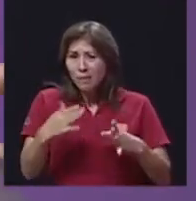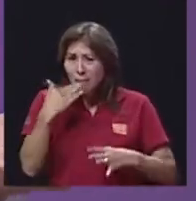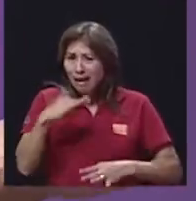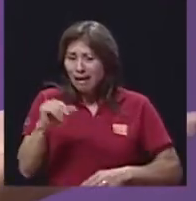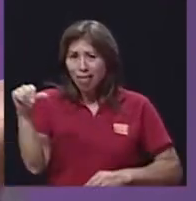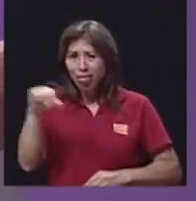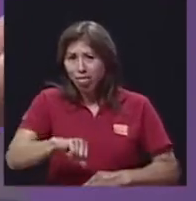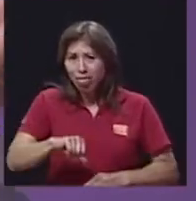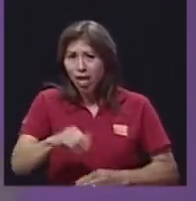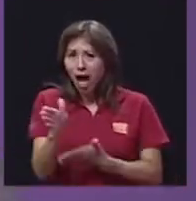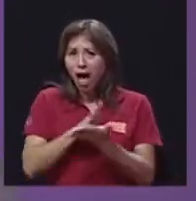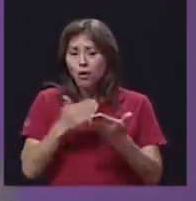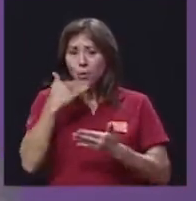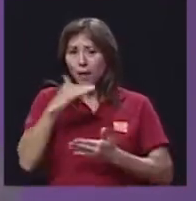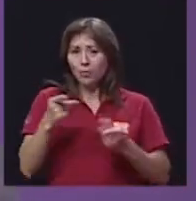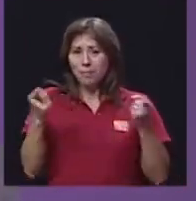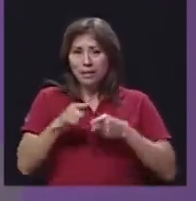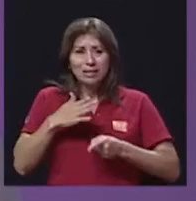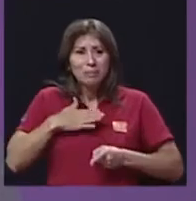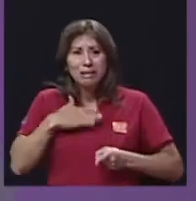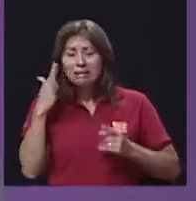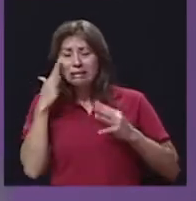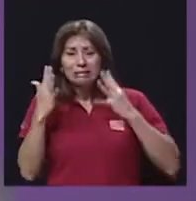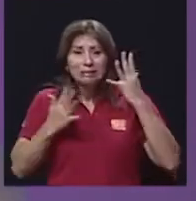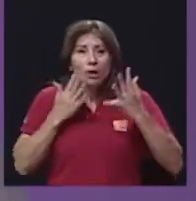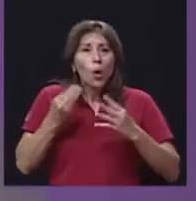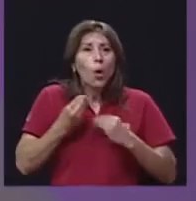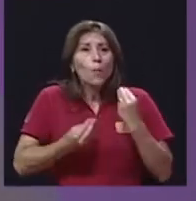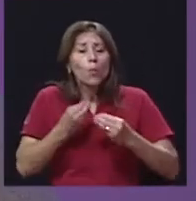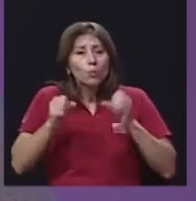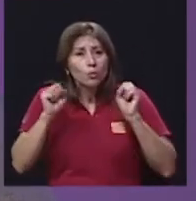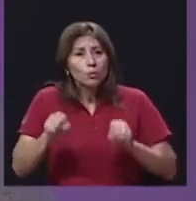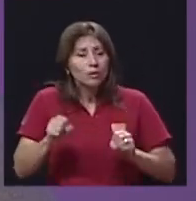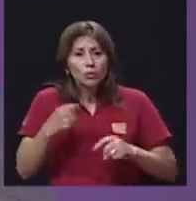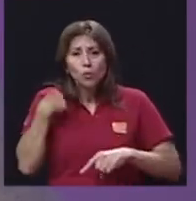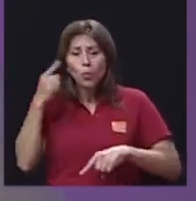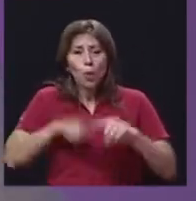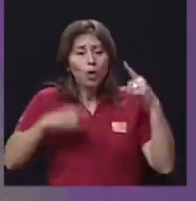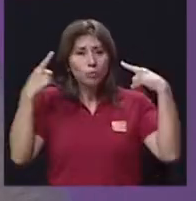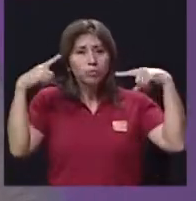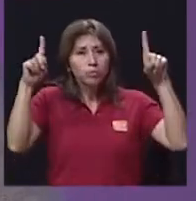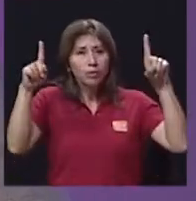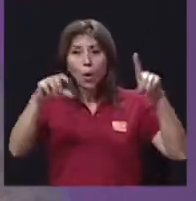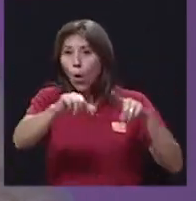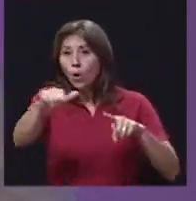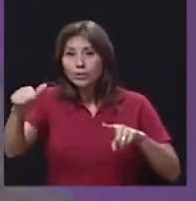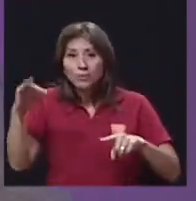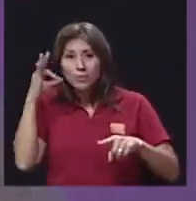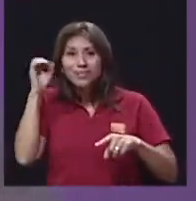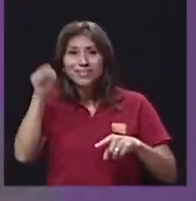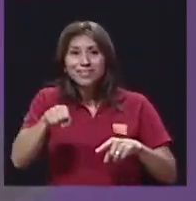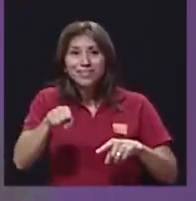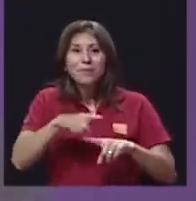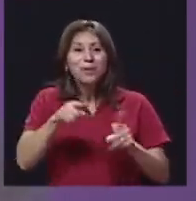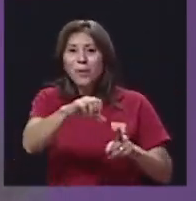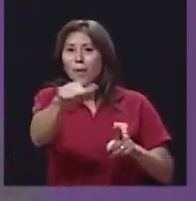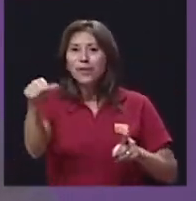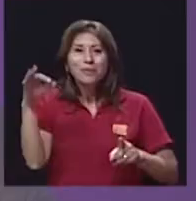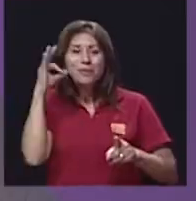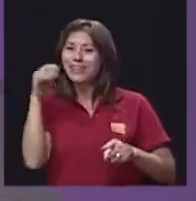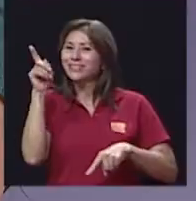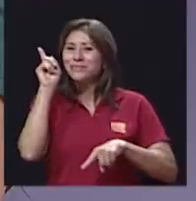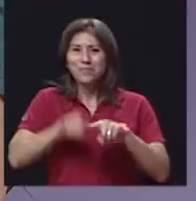me pasa algo malo algo malo me pasa porque como es posible que yo no dé la talla y tantas otras lo hagan lo que nadie te dice es que las otras tampoco dan la talla